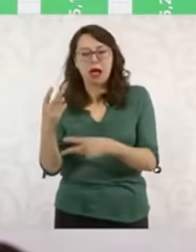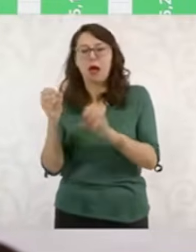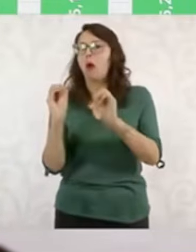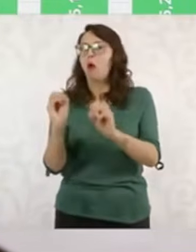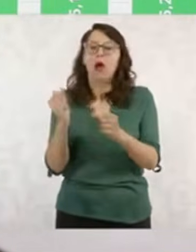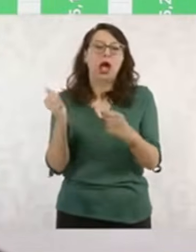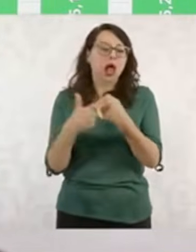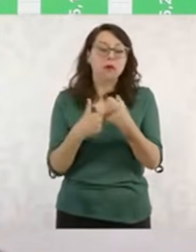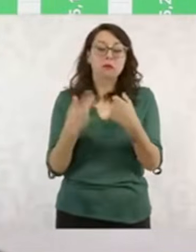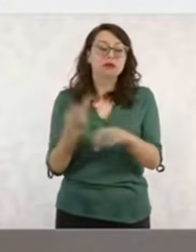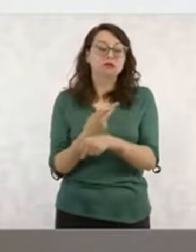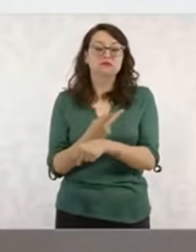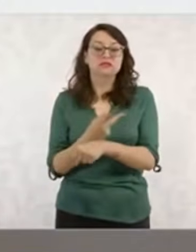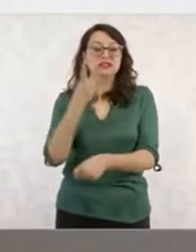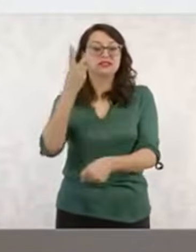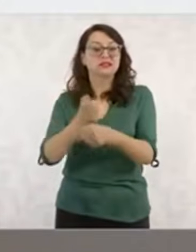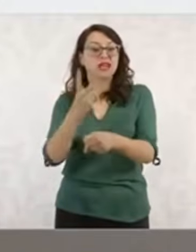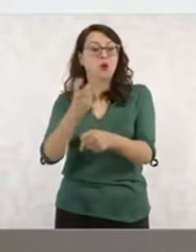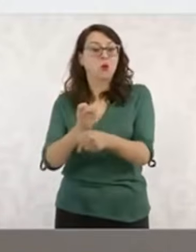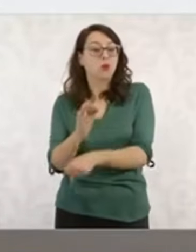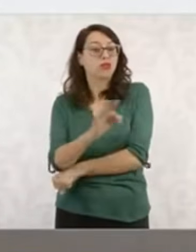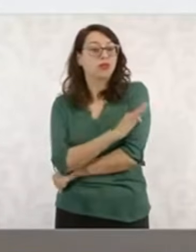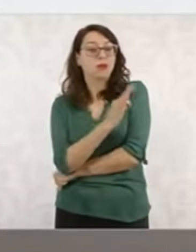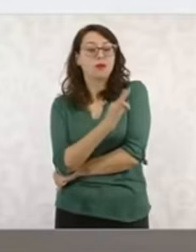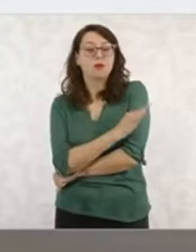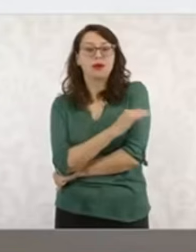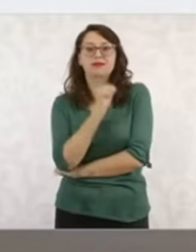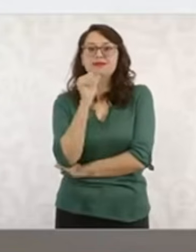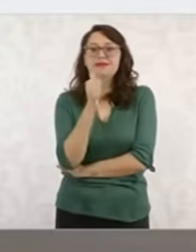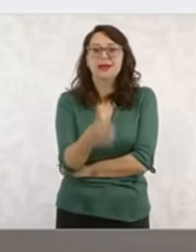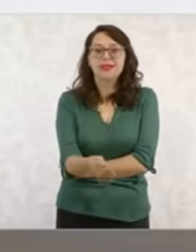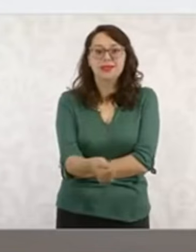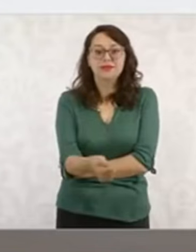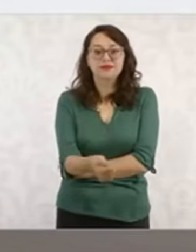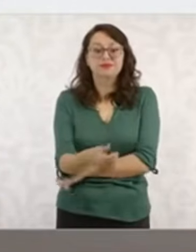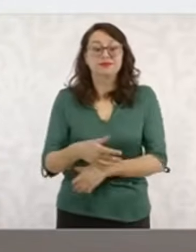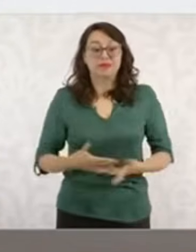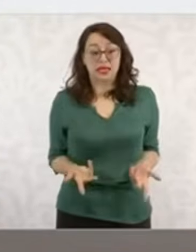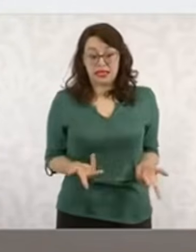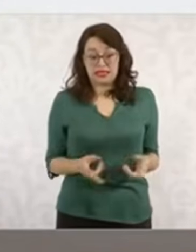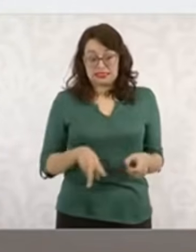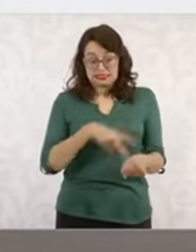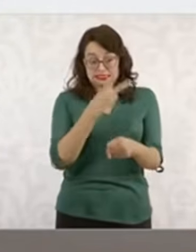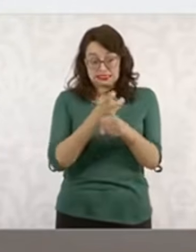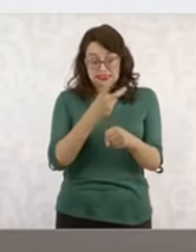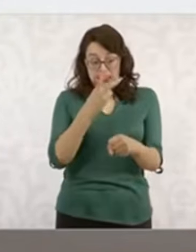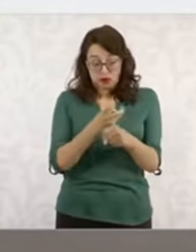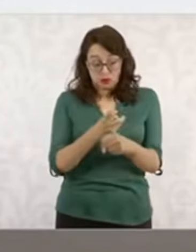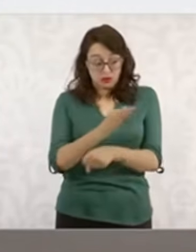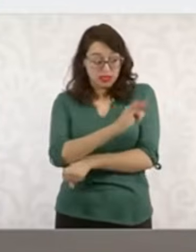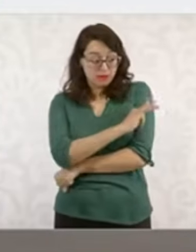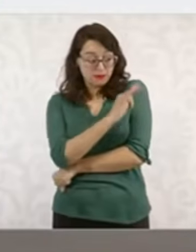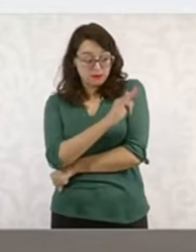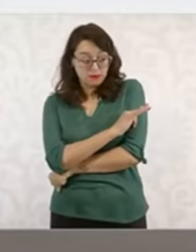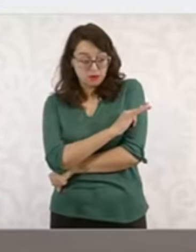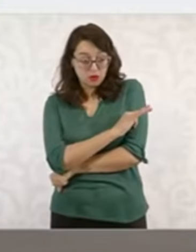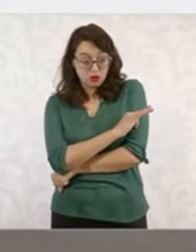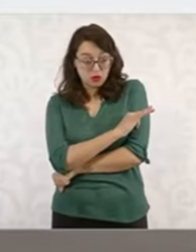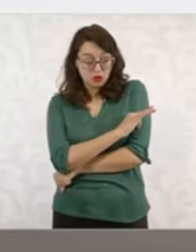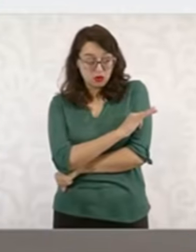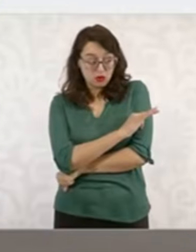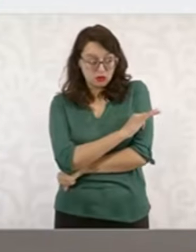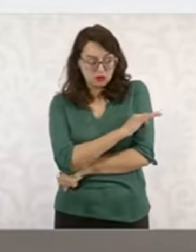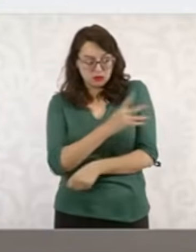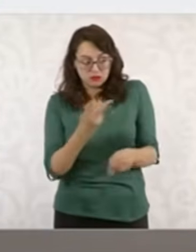lo que queríamos ver es, bueno, ¿a quién le hubiera tocado? ¿En qué gobierno se debió haber puesto esa segunda dosis, en donde sí hubo